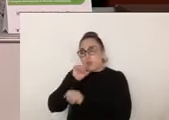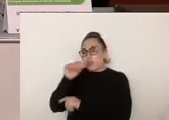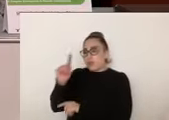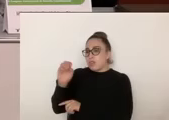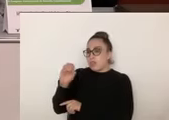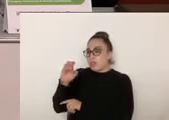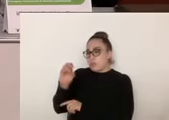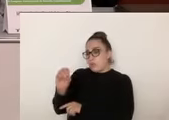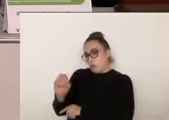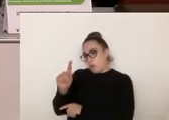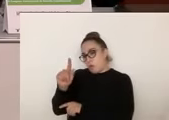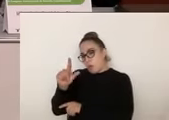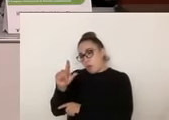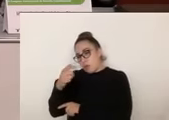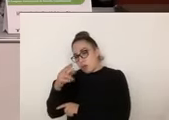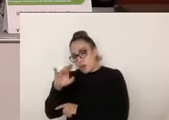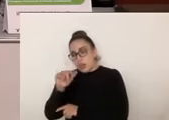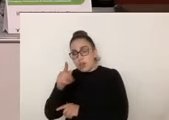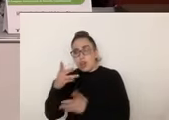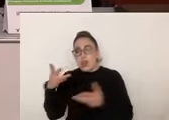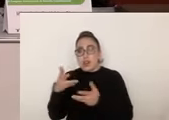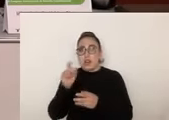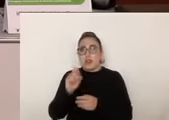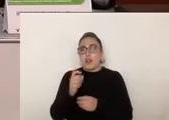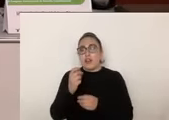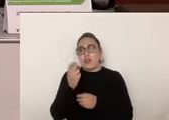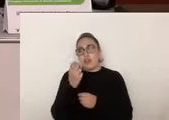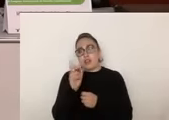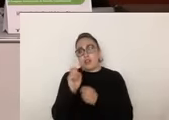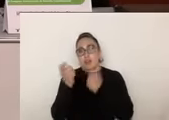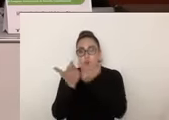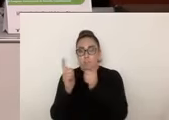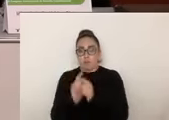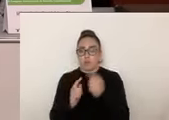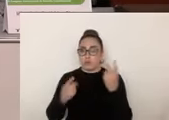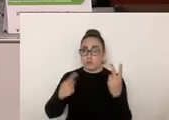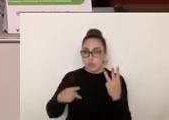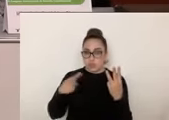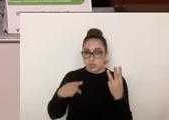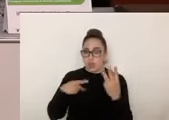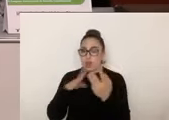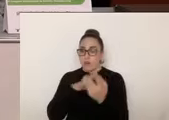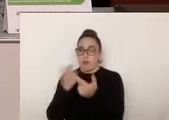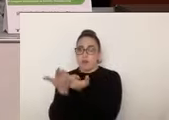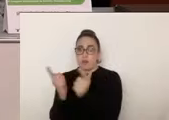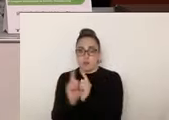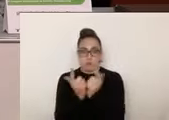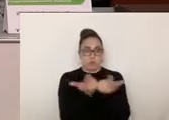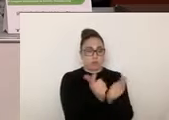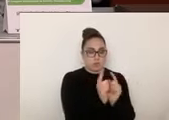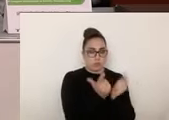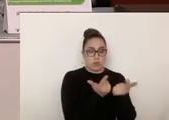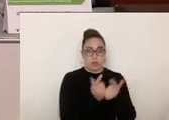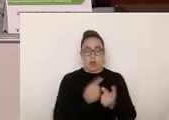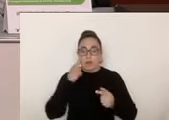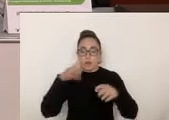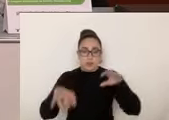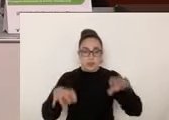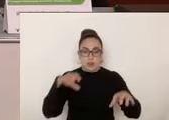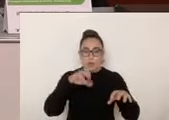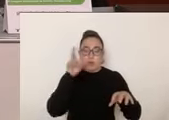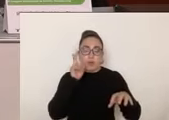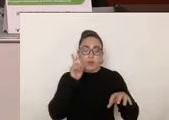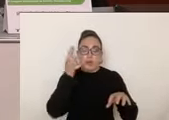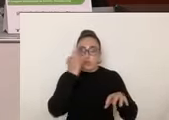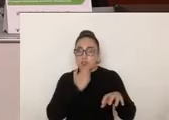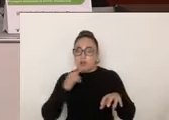es, dividió a las personas en 3 grupos, ellos no lo sabían, que había grupos ni nada, y les hizo lo siguiente, les decía,